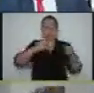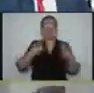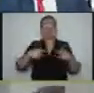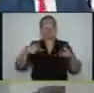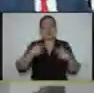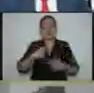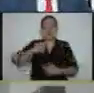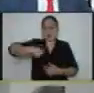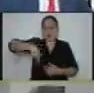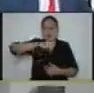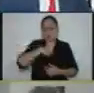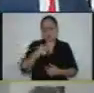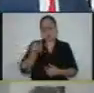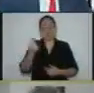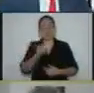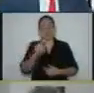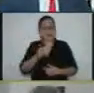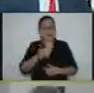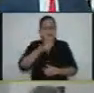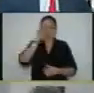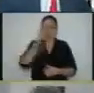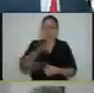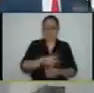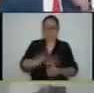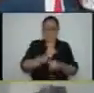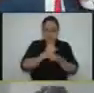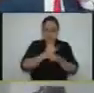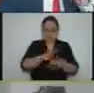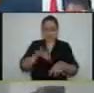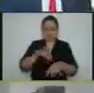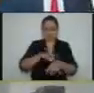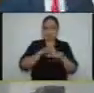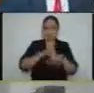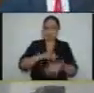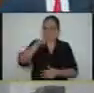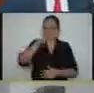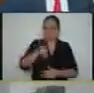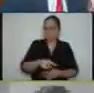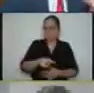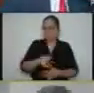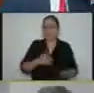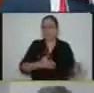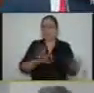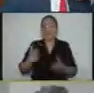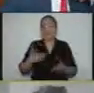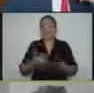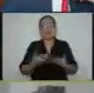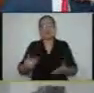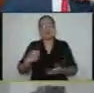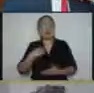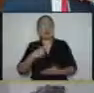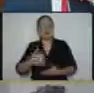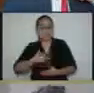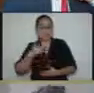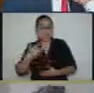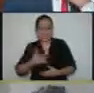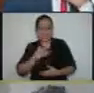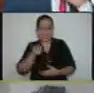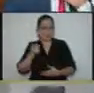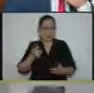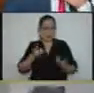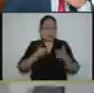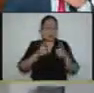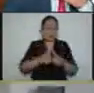la gente requerimos de información apegada a la realidad y creo que aquí el partido